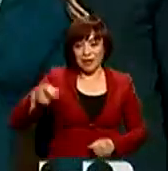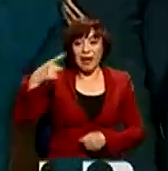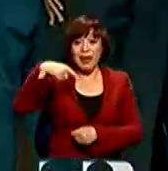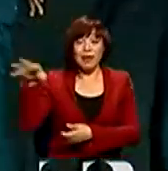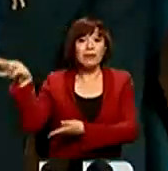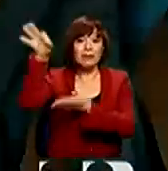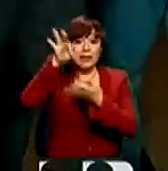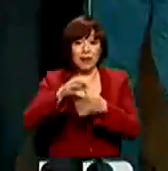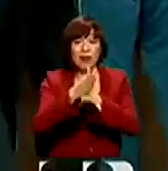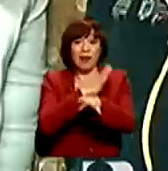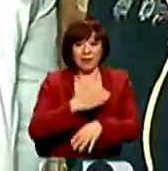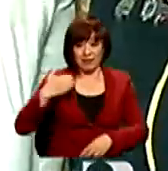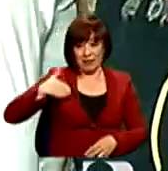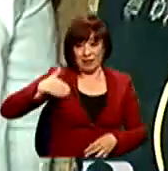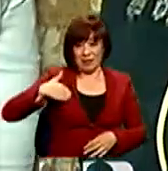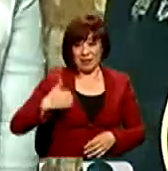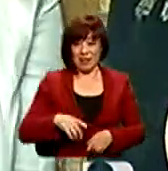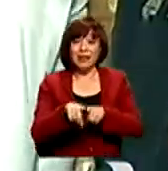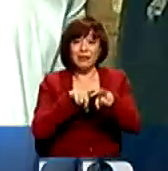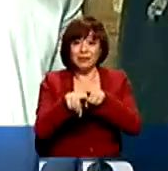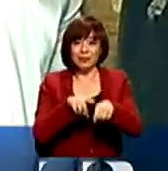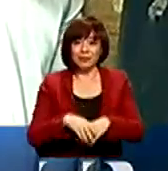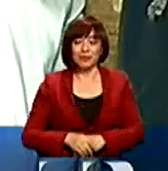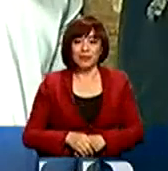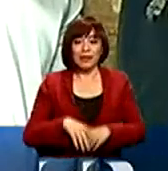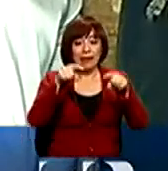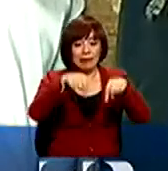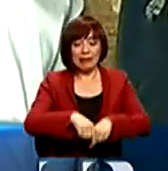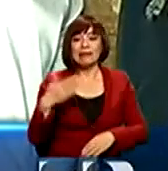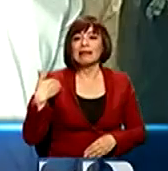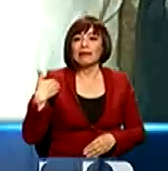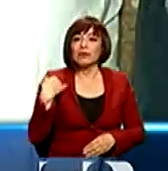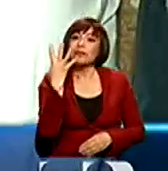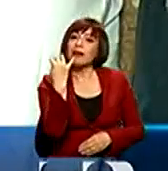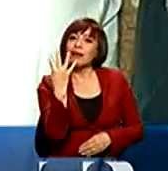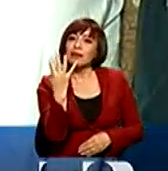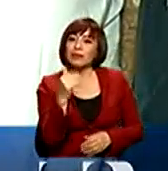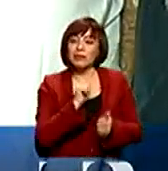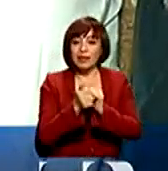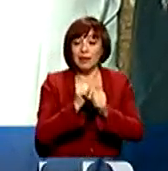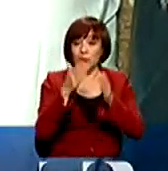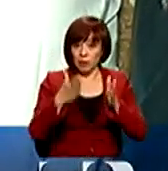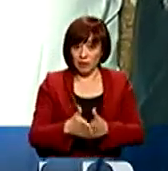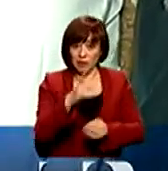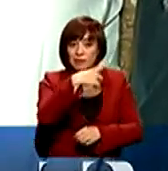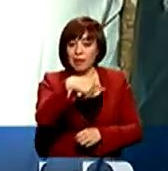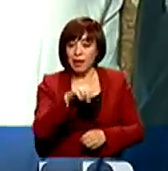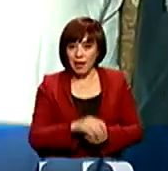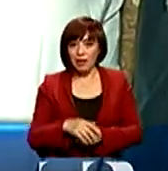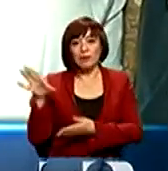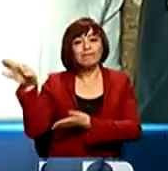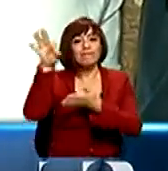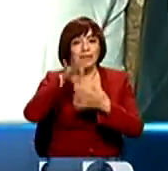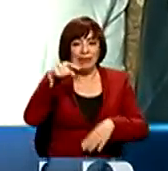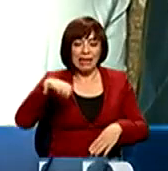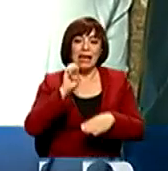de la Juventud en Argentina. Hoy tenemos aquí 14 de los 29 deportistas. Son el ejemplo de que el deporte ecuatoriano, el